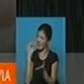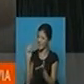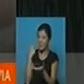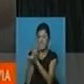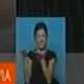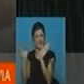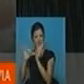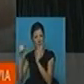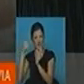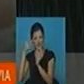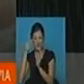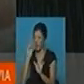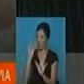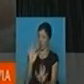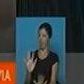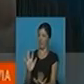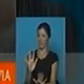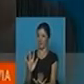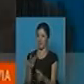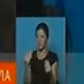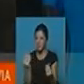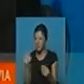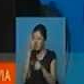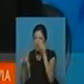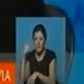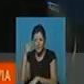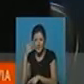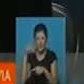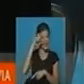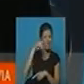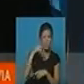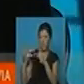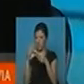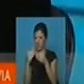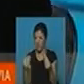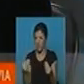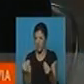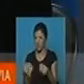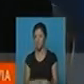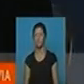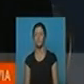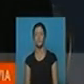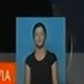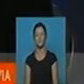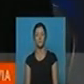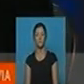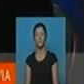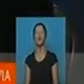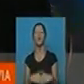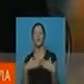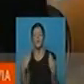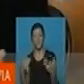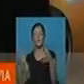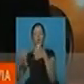China. Es un poco curioso. ¿Qué pasa con los chinos y Evo Morales, Martín? Bueno, la Academia de Ciencias Sociales de